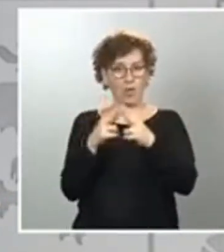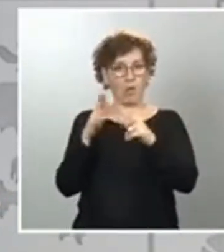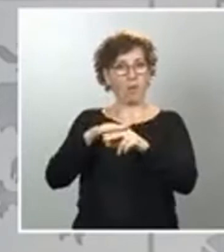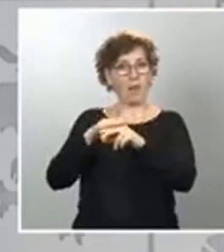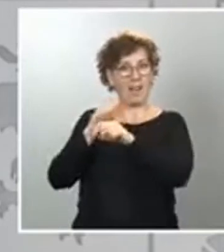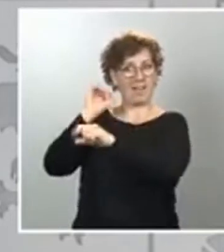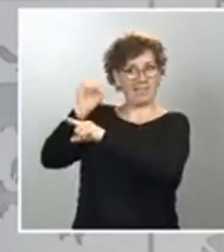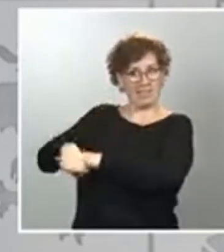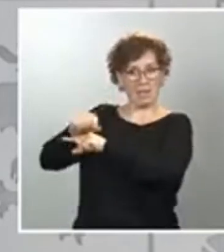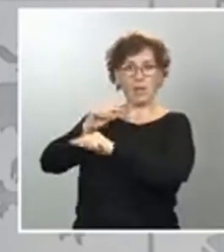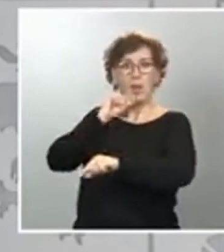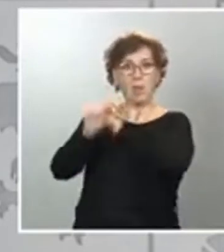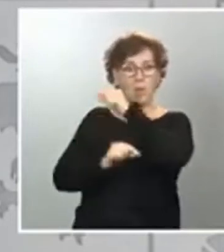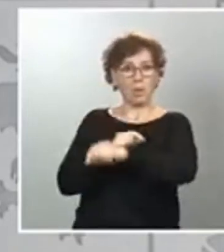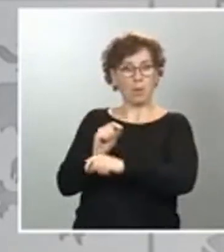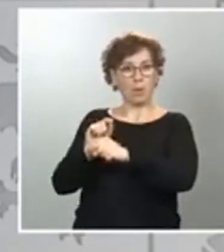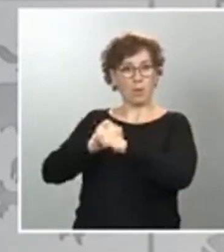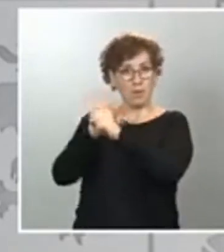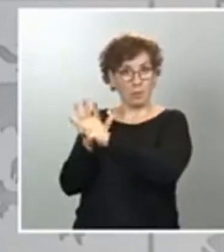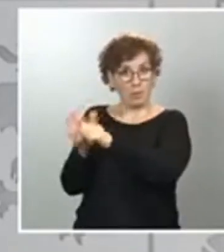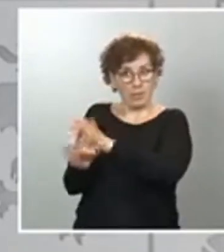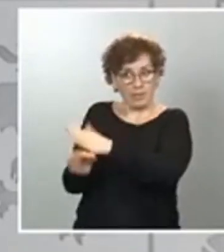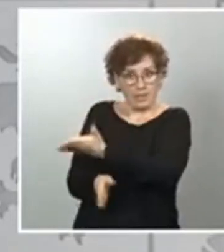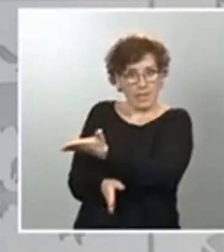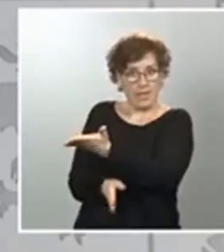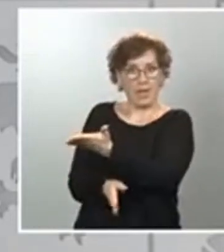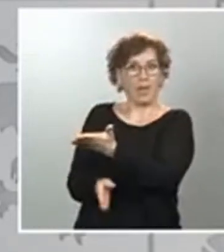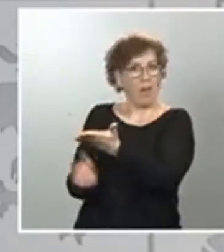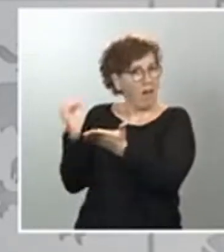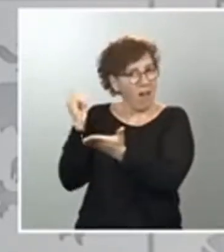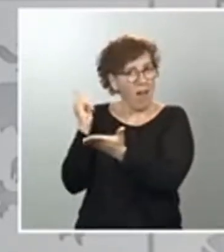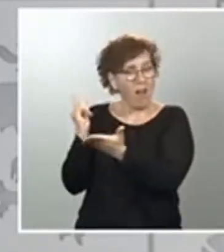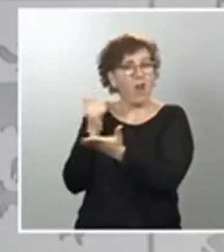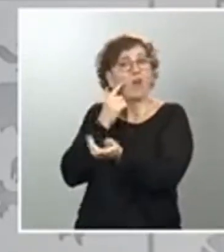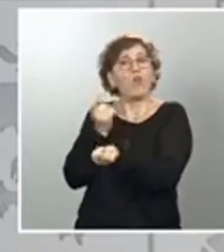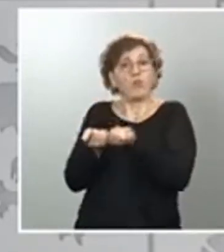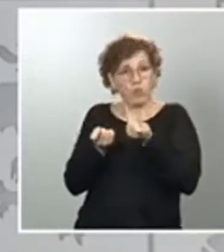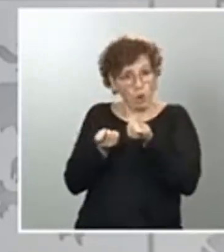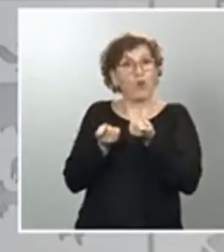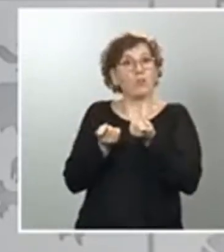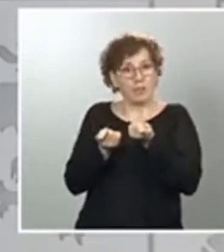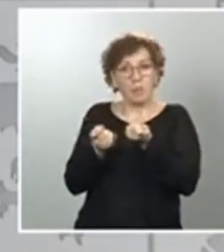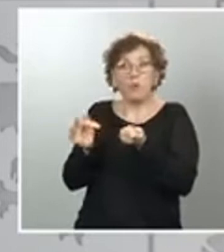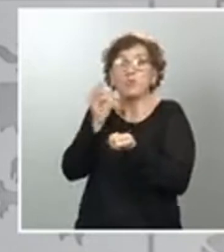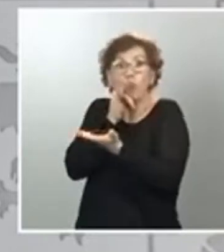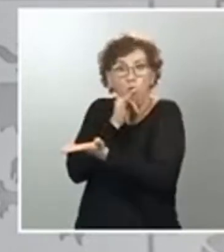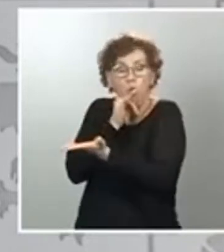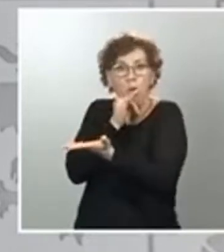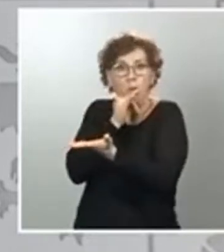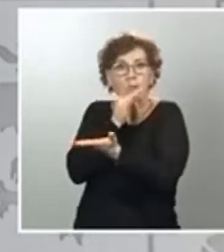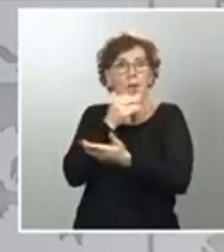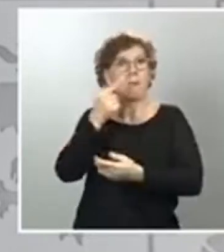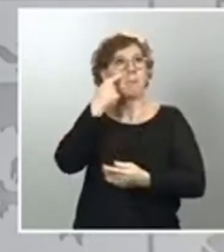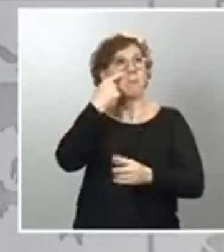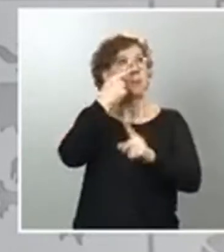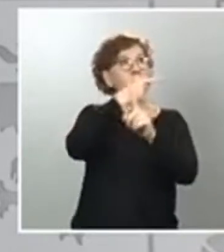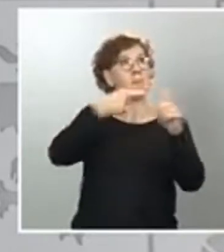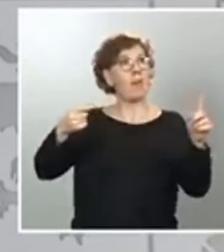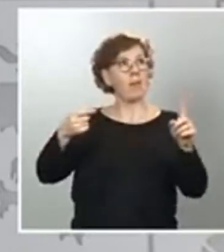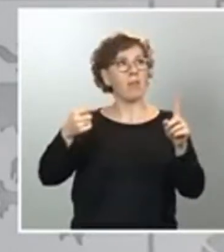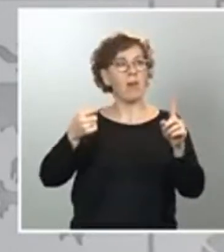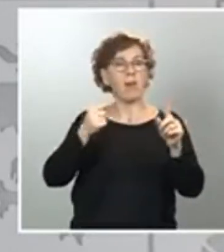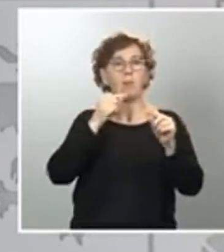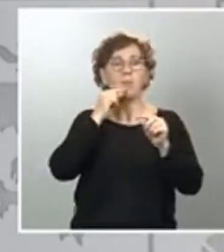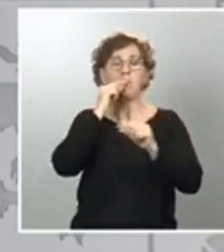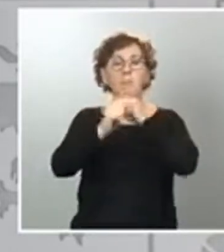ahí. Es un virus que tenemos controlado. Pero es un virus que todavía contagia a 1 millar de media de personas al día. Es un virus que